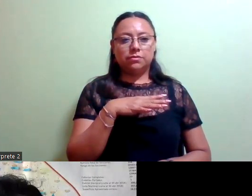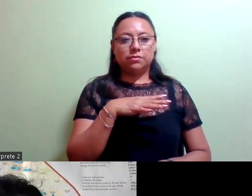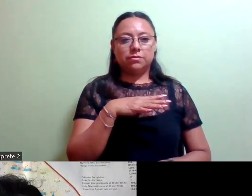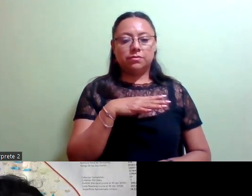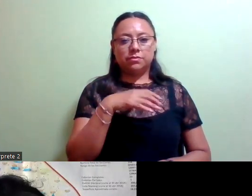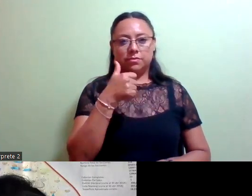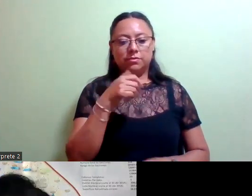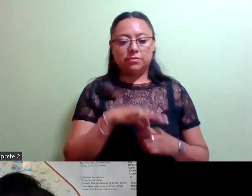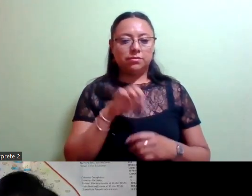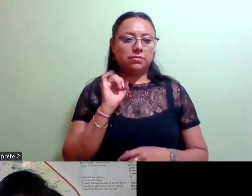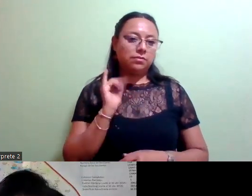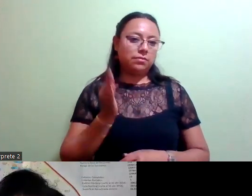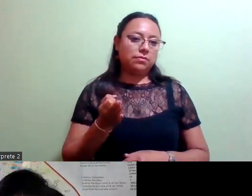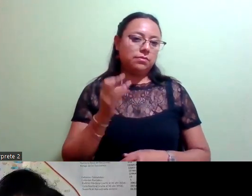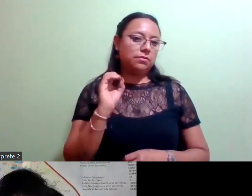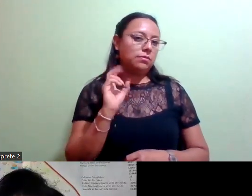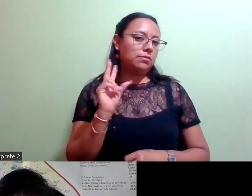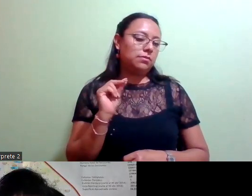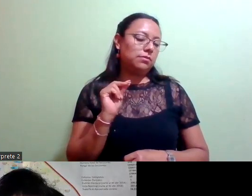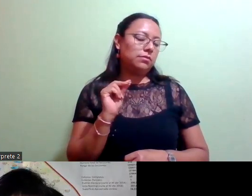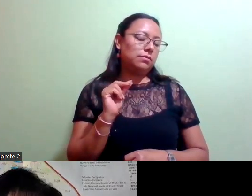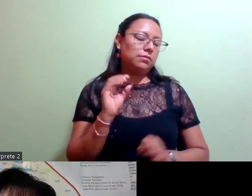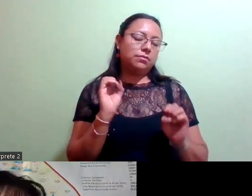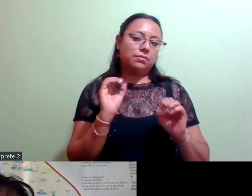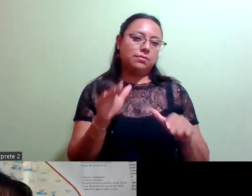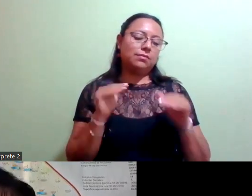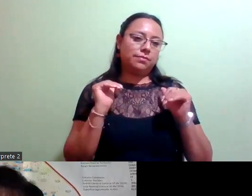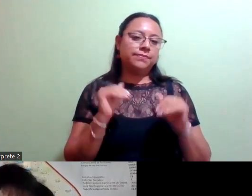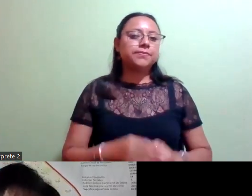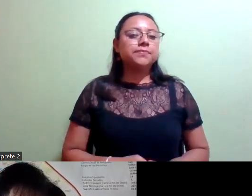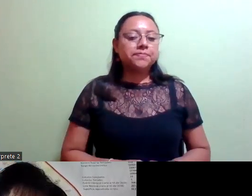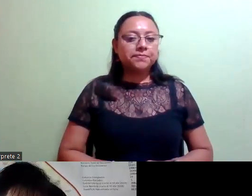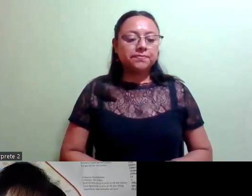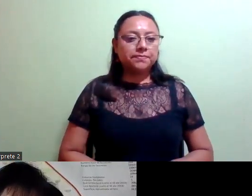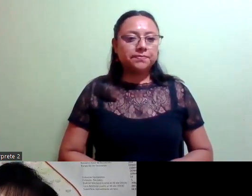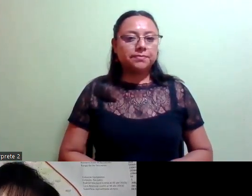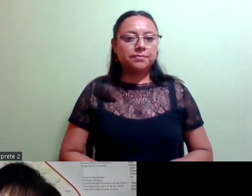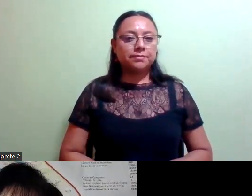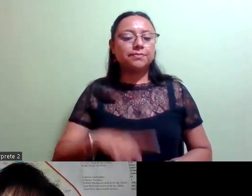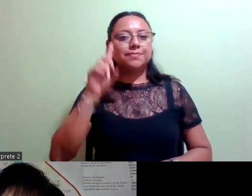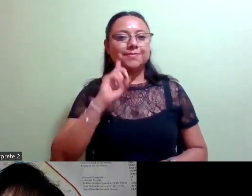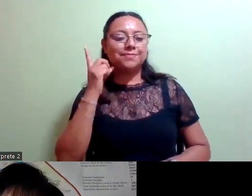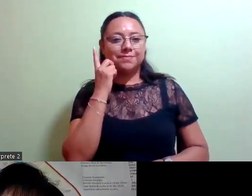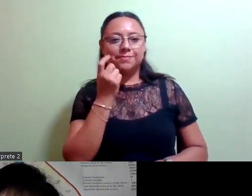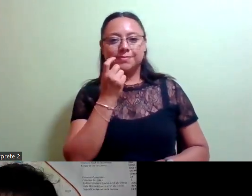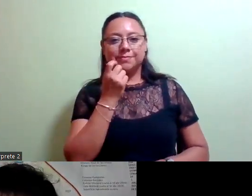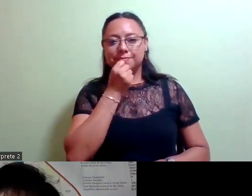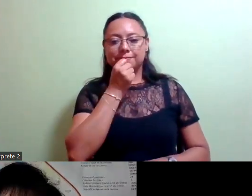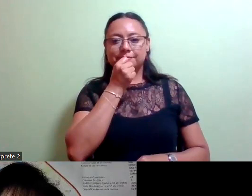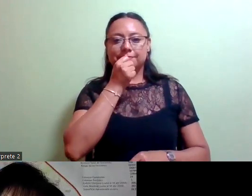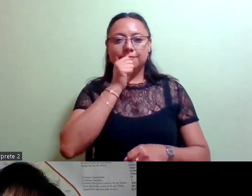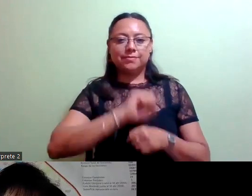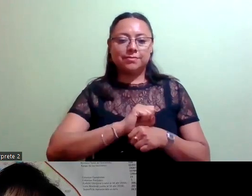6 votos a favor, 0 votos en contra y 0 abstenciones. Diputada secretaria,